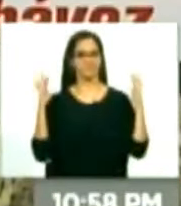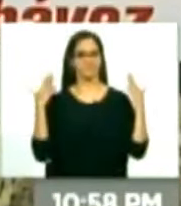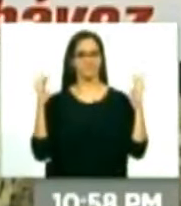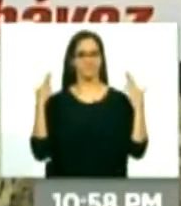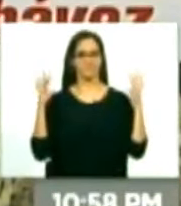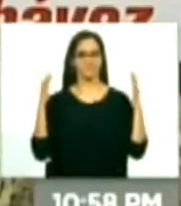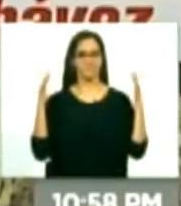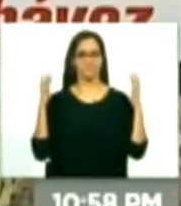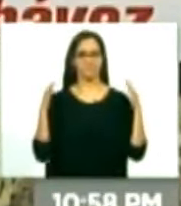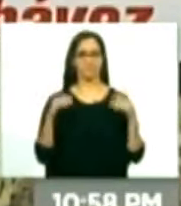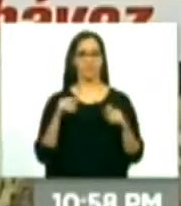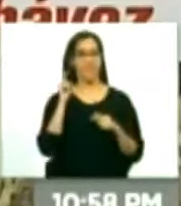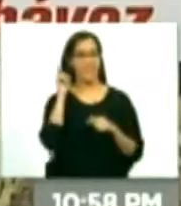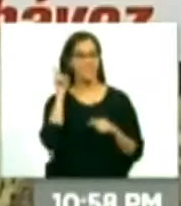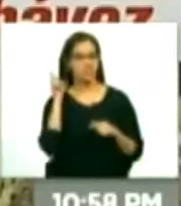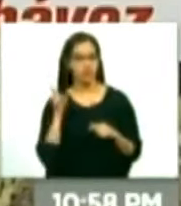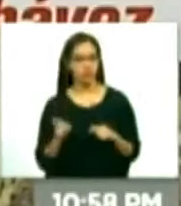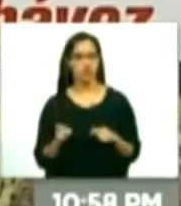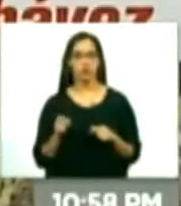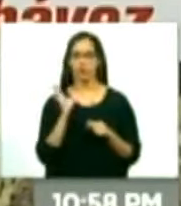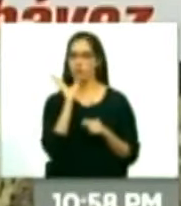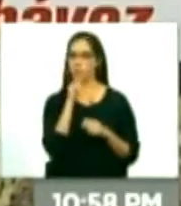Esos son los irresponsables.